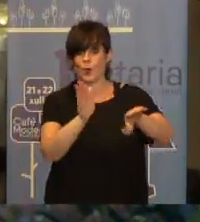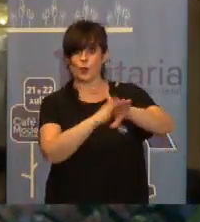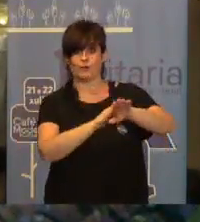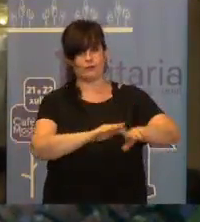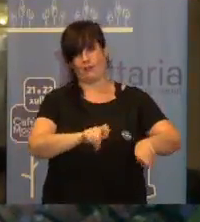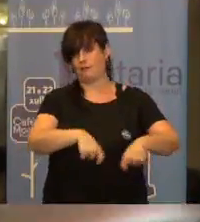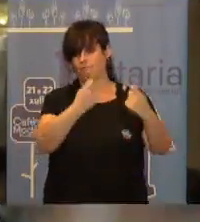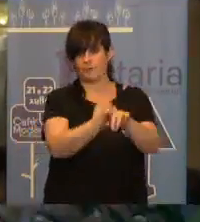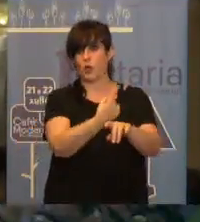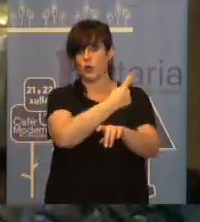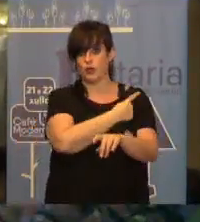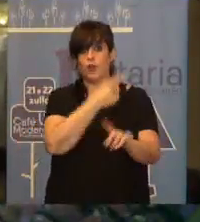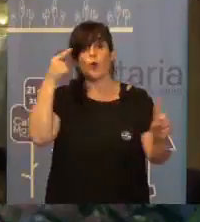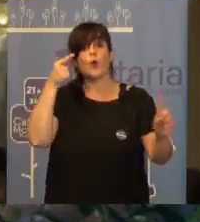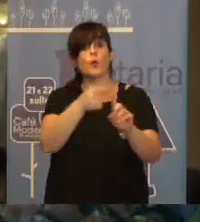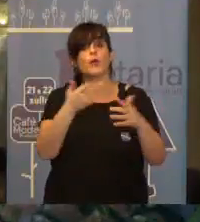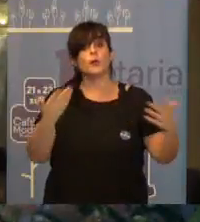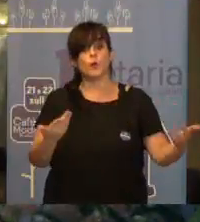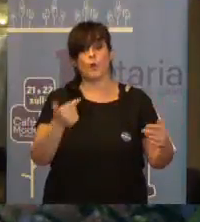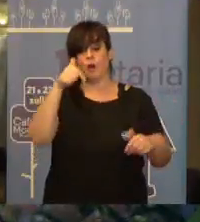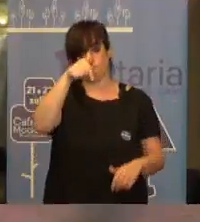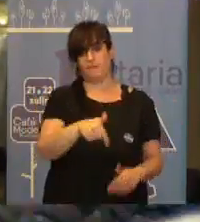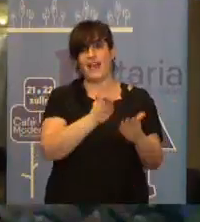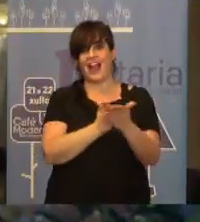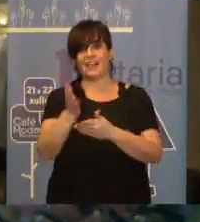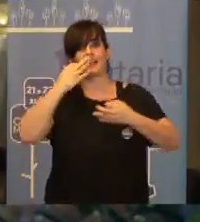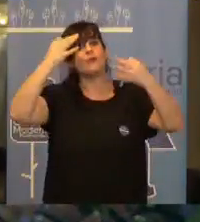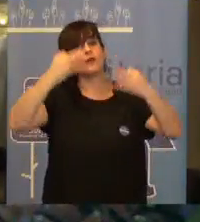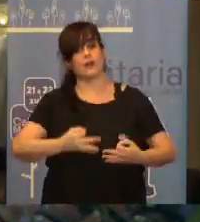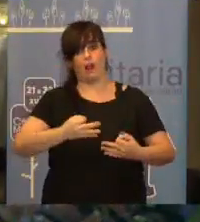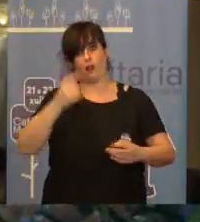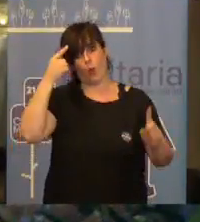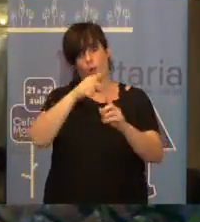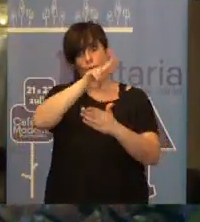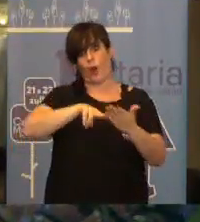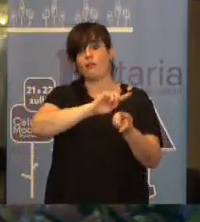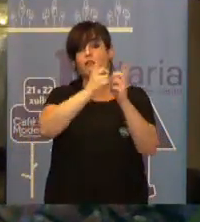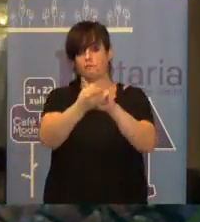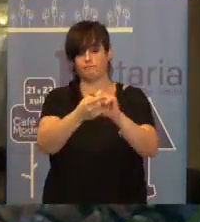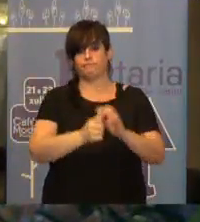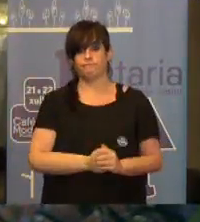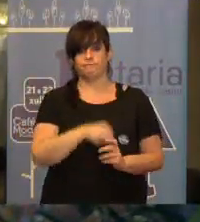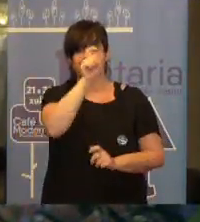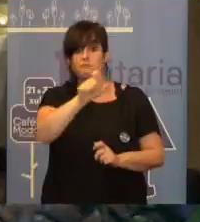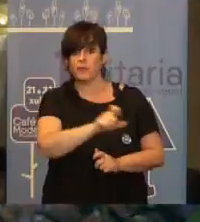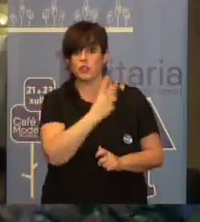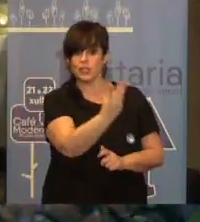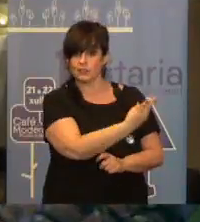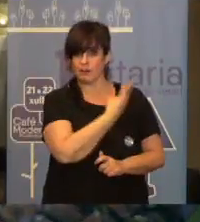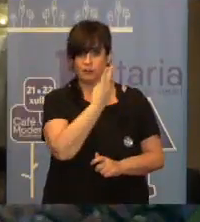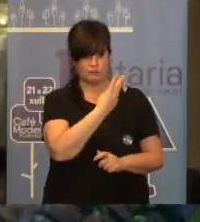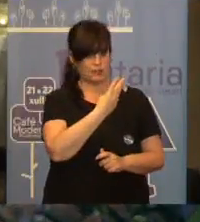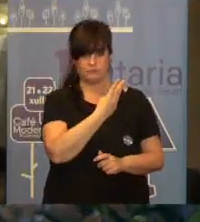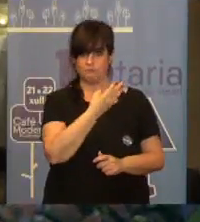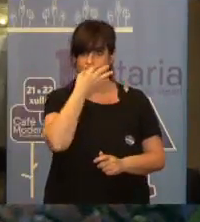conformación dun suxeito político galego que sexa a alternativa real do cambio para este país. 3 persoas que teñen moito que dicirnos